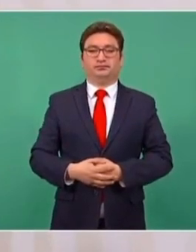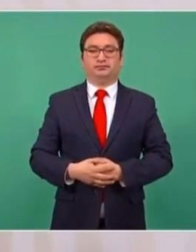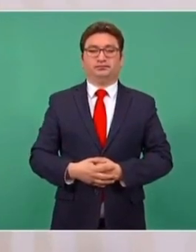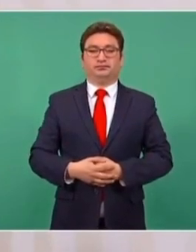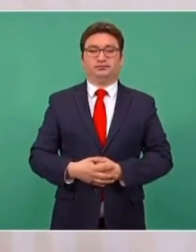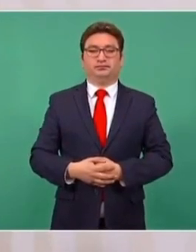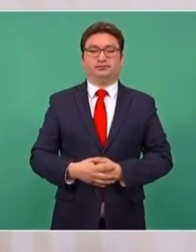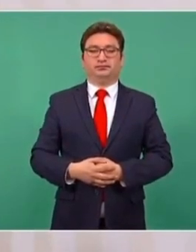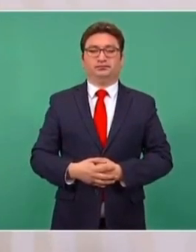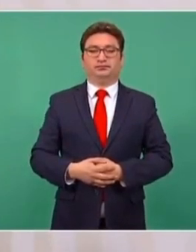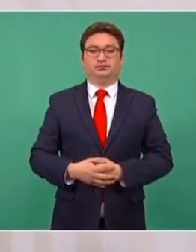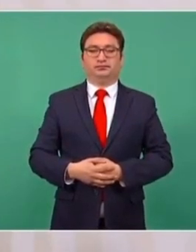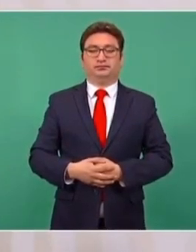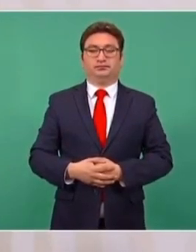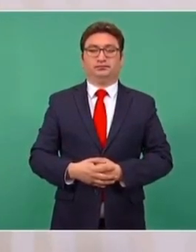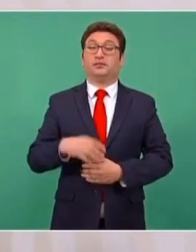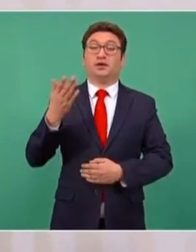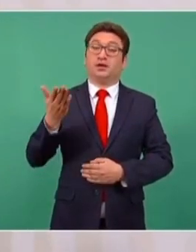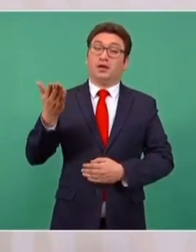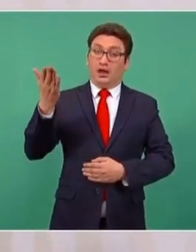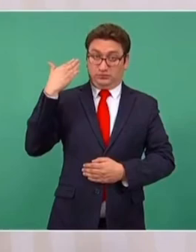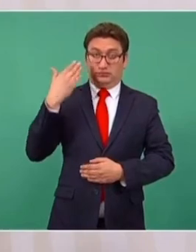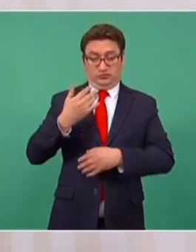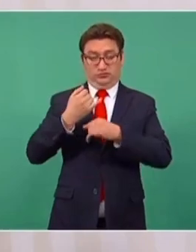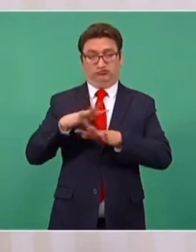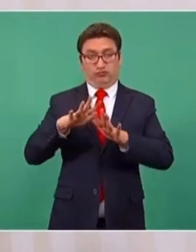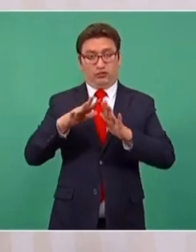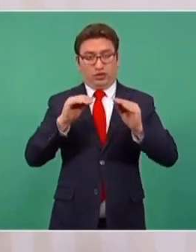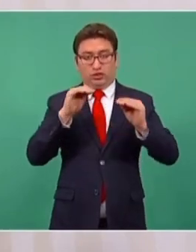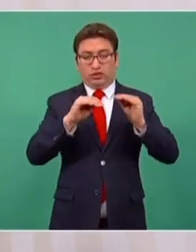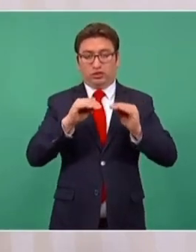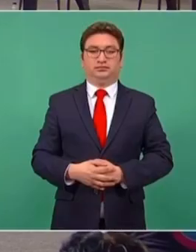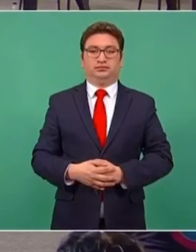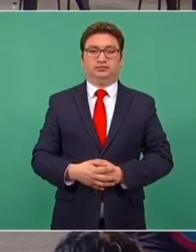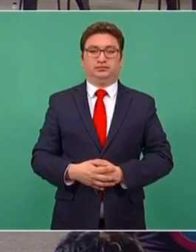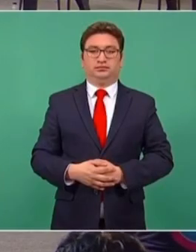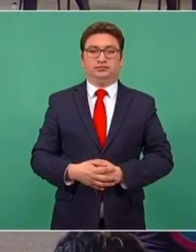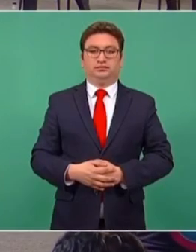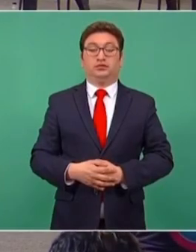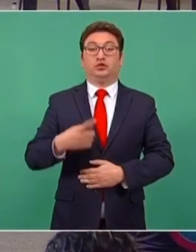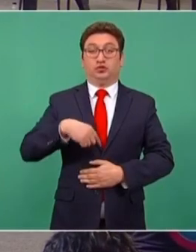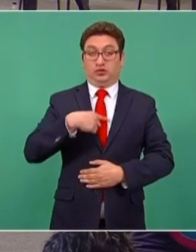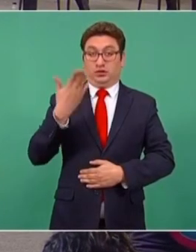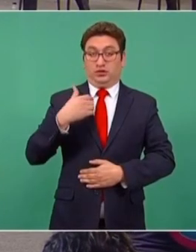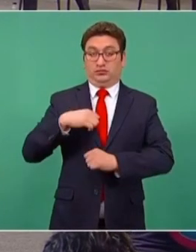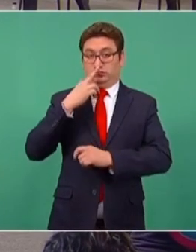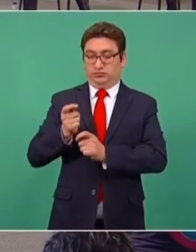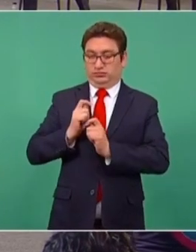se maquillaban los datos. Aquí entramos nosotros,